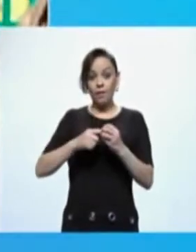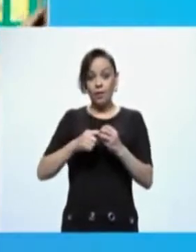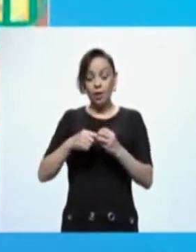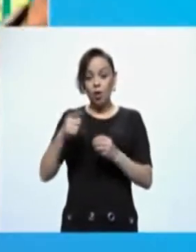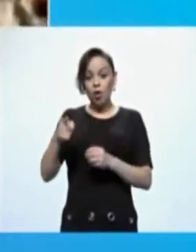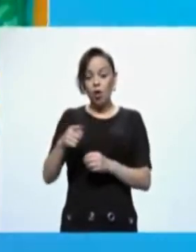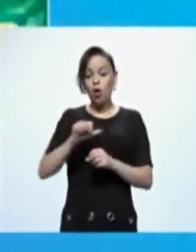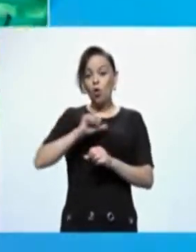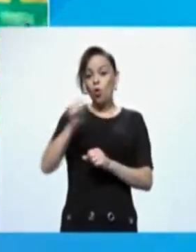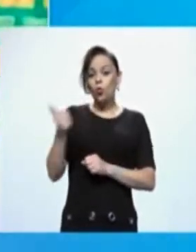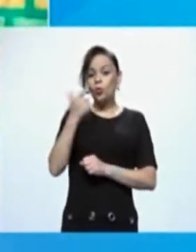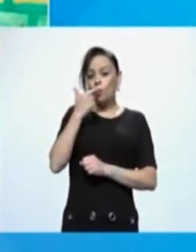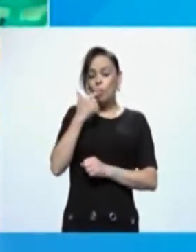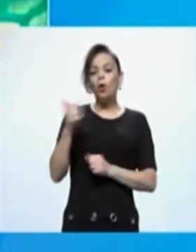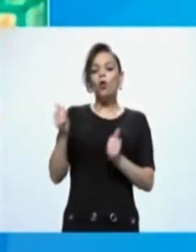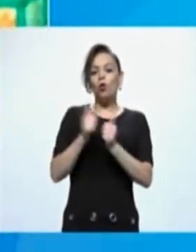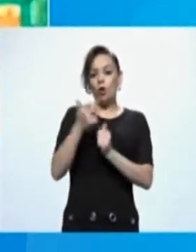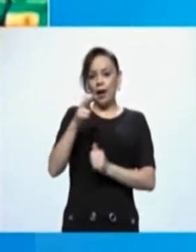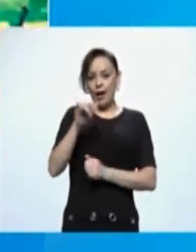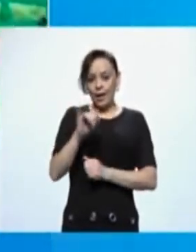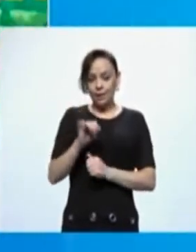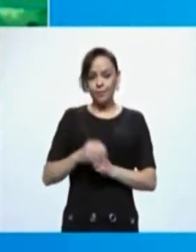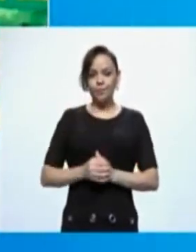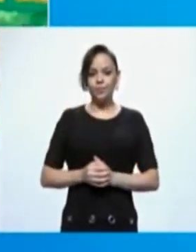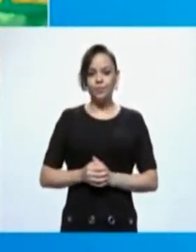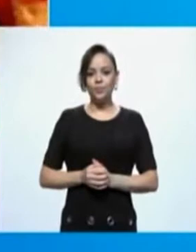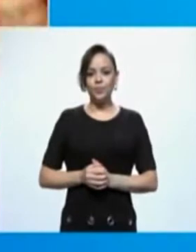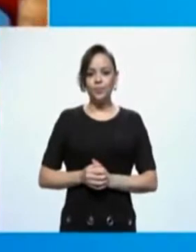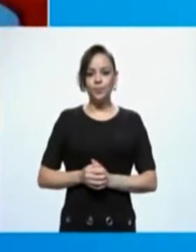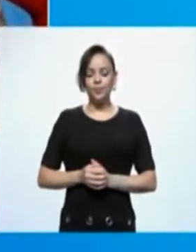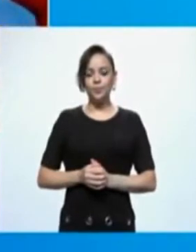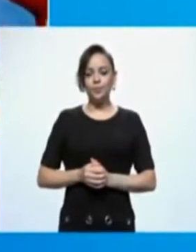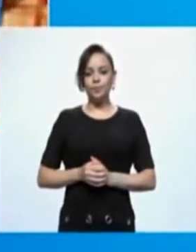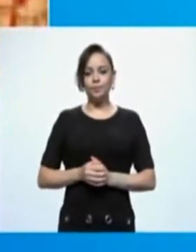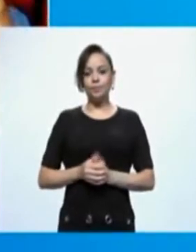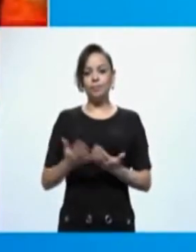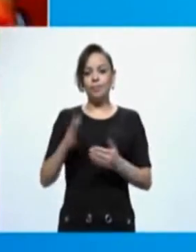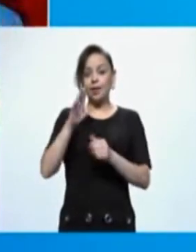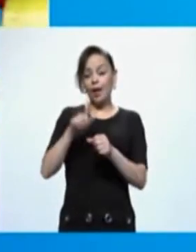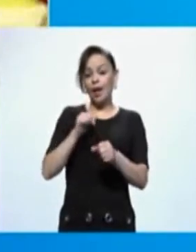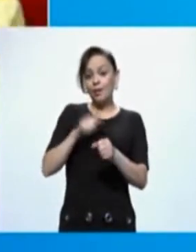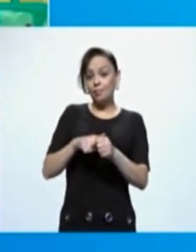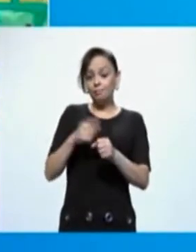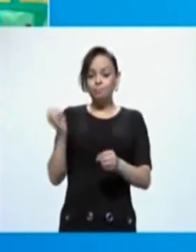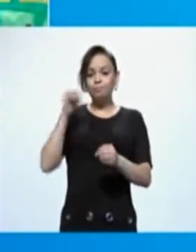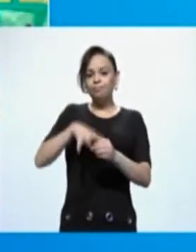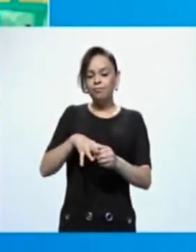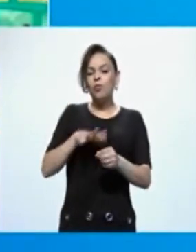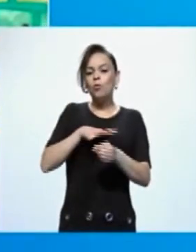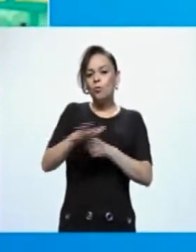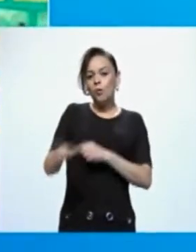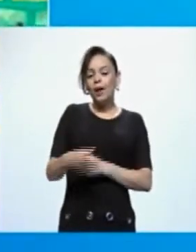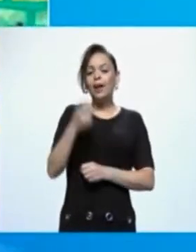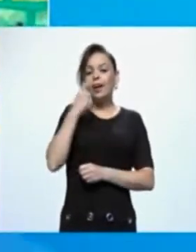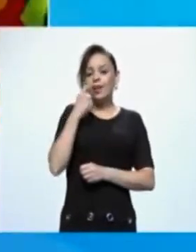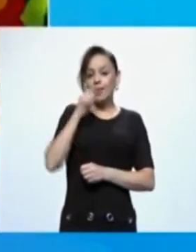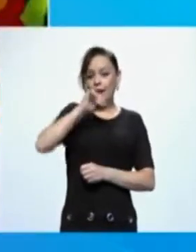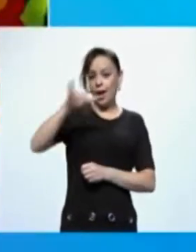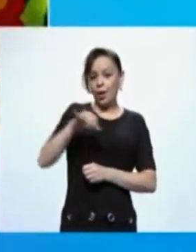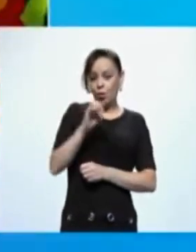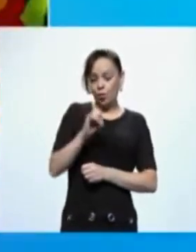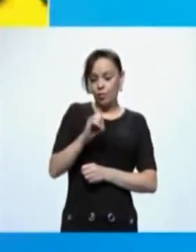¡A cocinar! Que machaca el escarabajo, diente de ajo, que cortar el